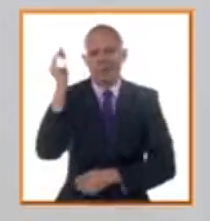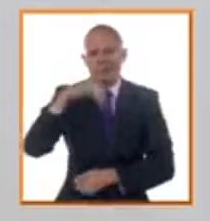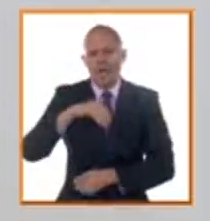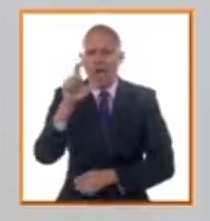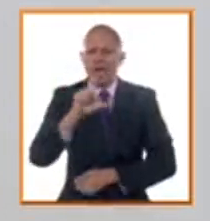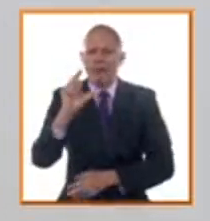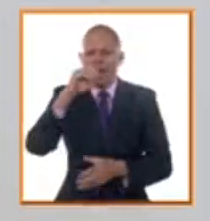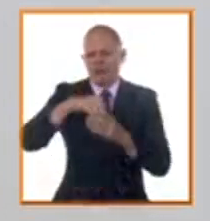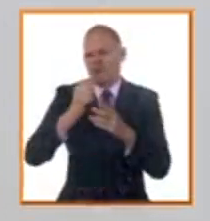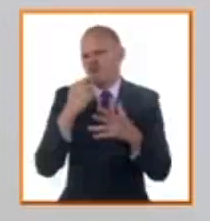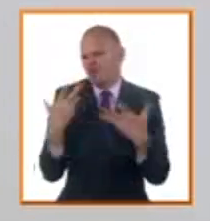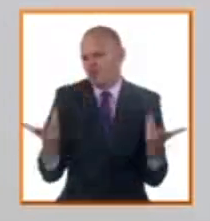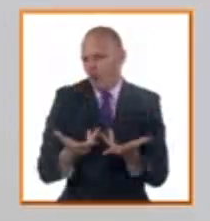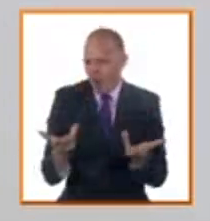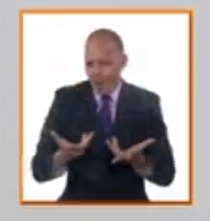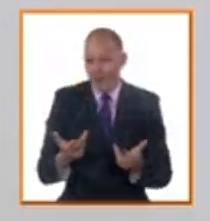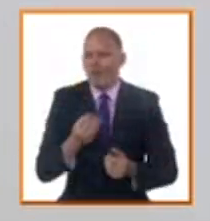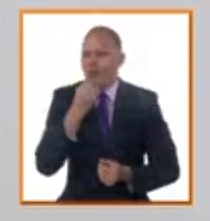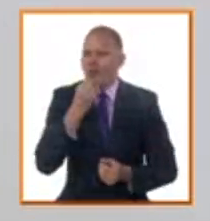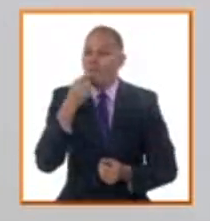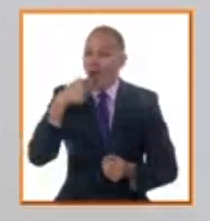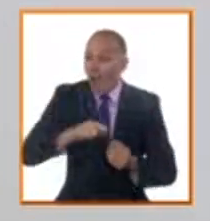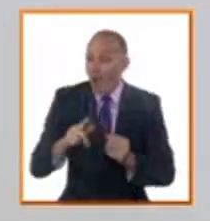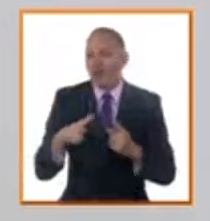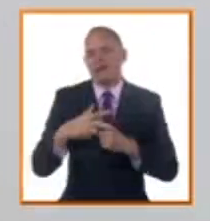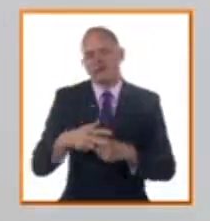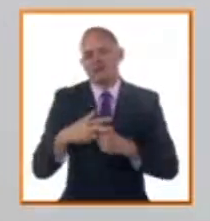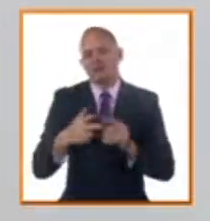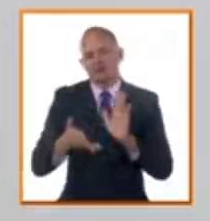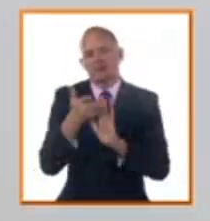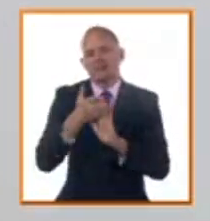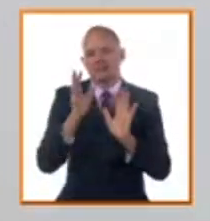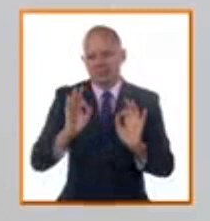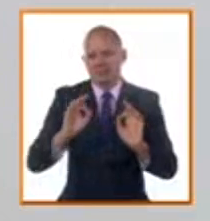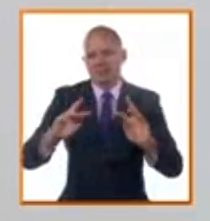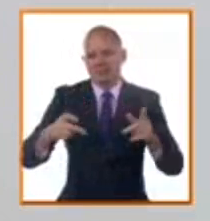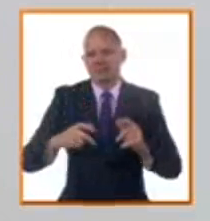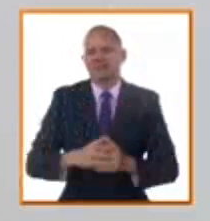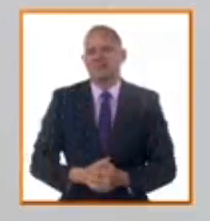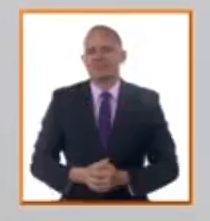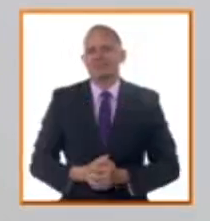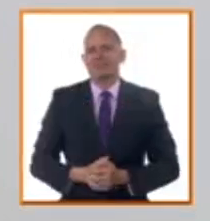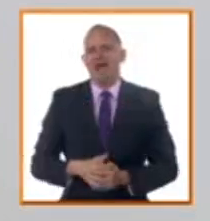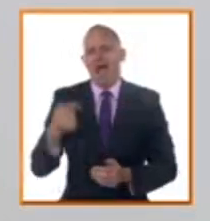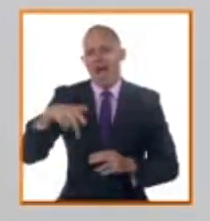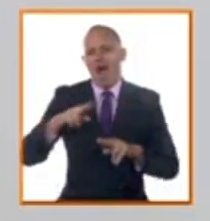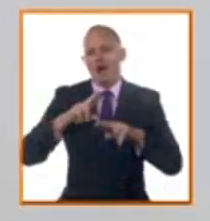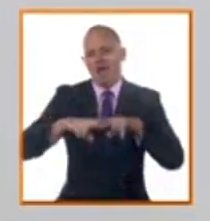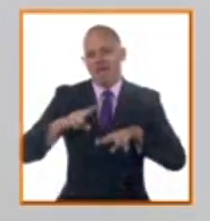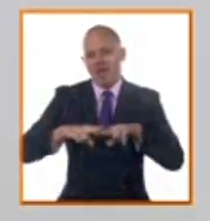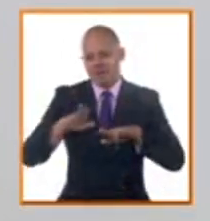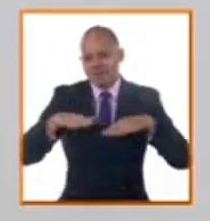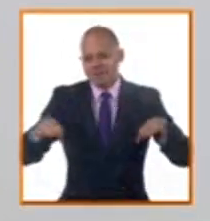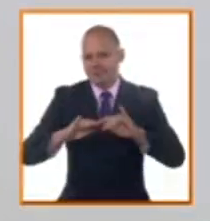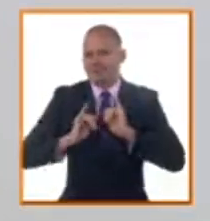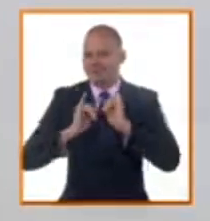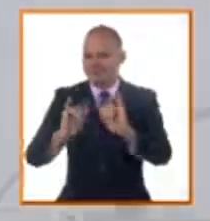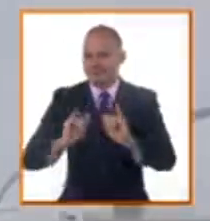ahora mismo la provincia de Camagüey en fase de recuperación. Devolvemos la señal a nuestros estudios centrales en la capital